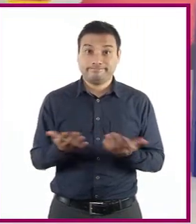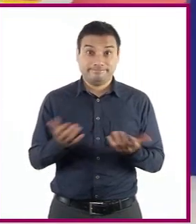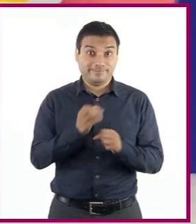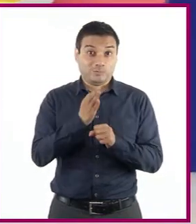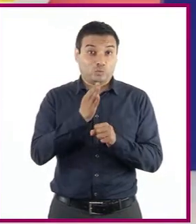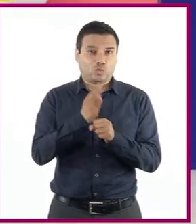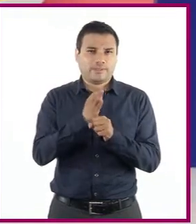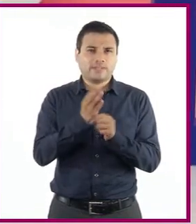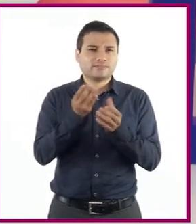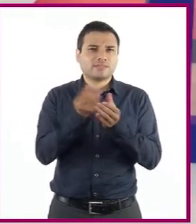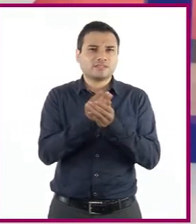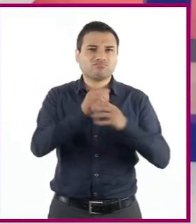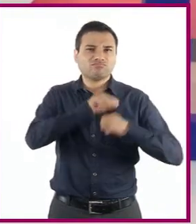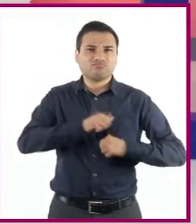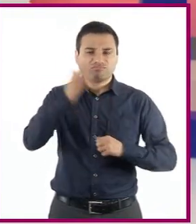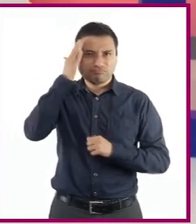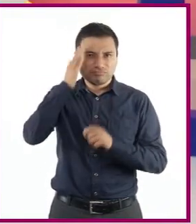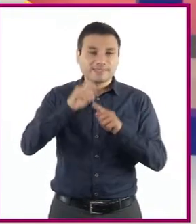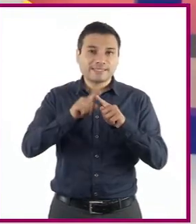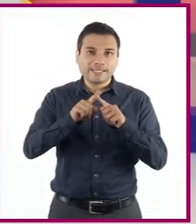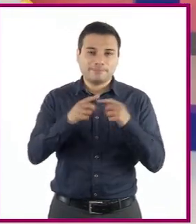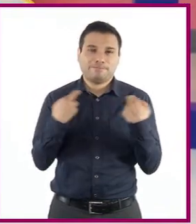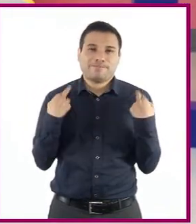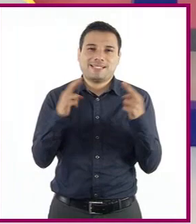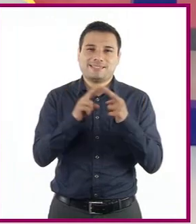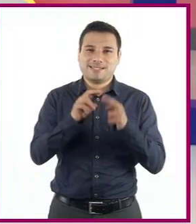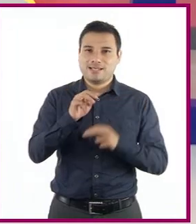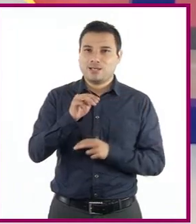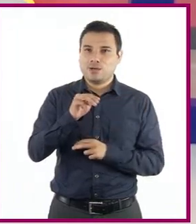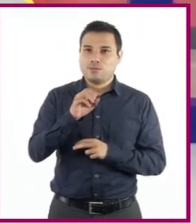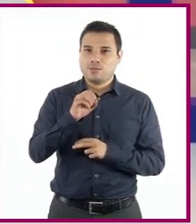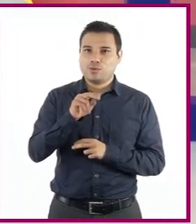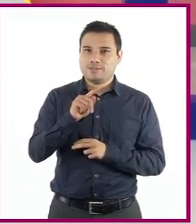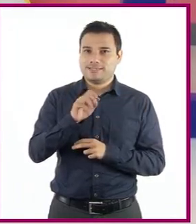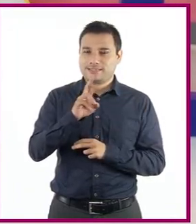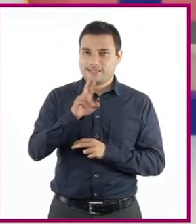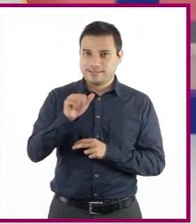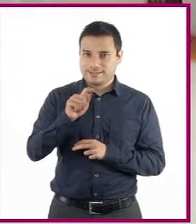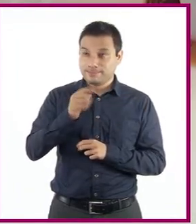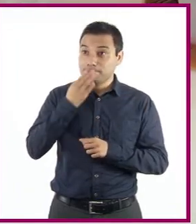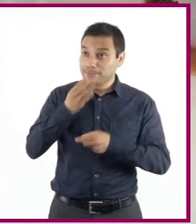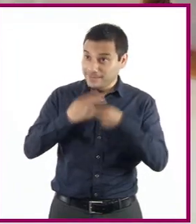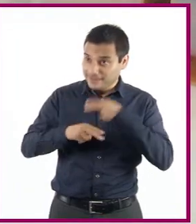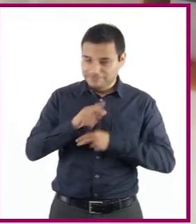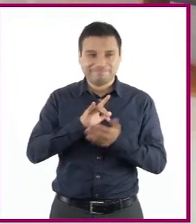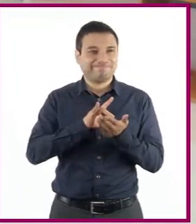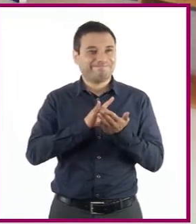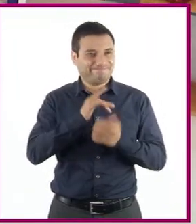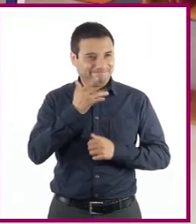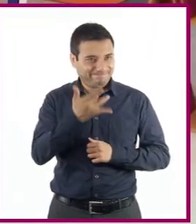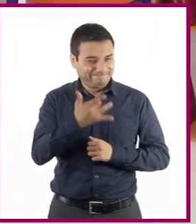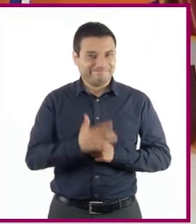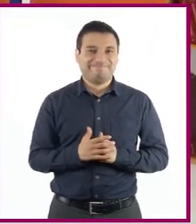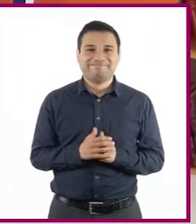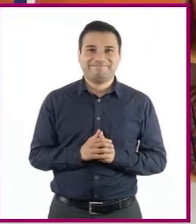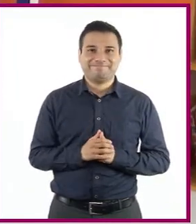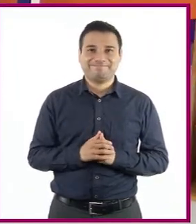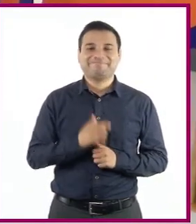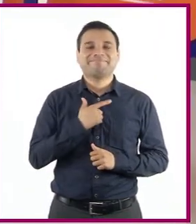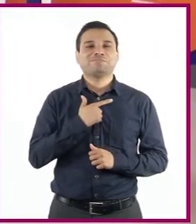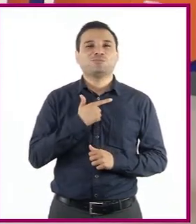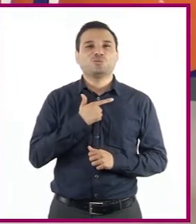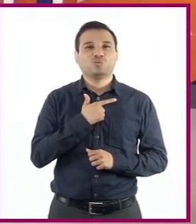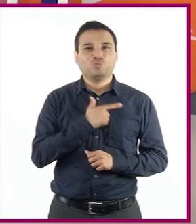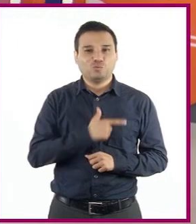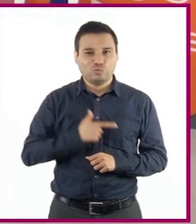nuestra sesión está con nosotros la profesora Montserrat Pérez Velázquez. Bienvenida, profesora. Muchas gracias, Enrique. Es un placer